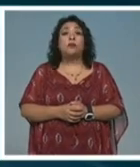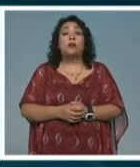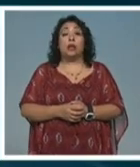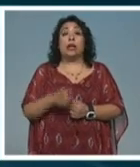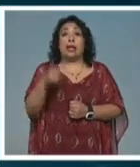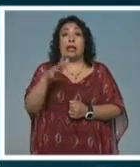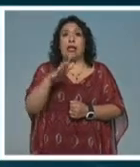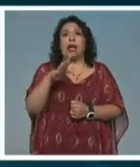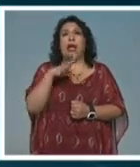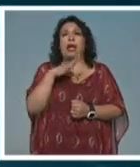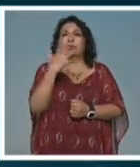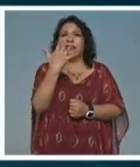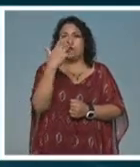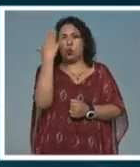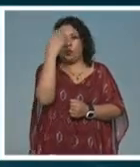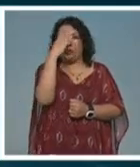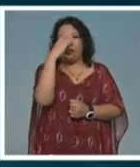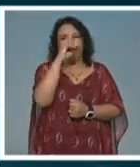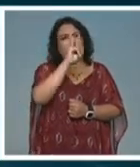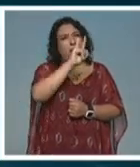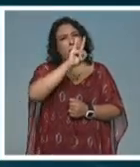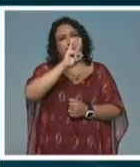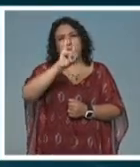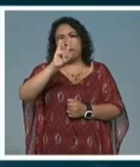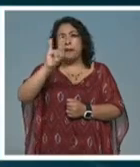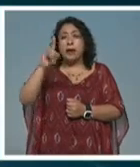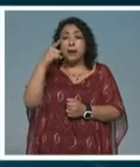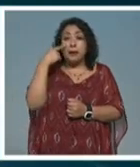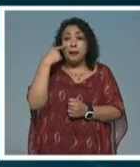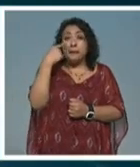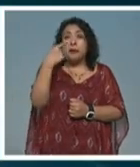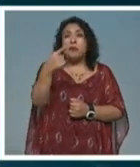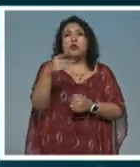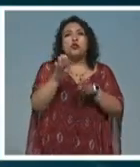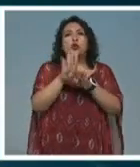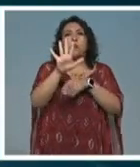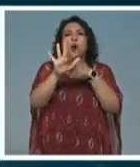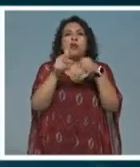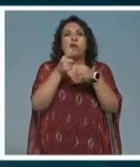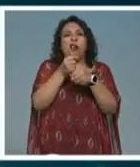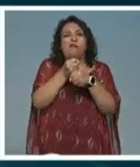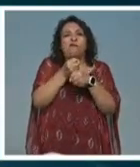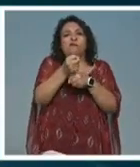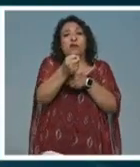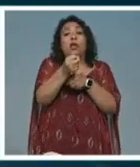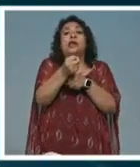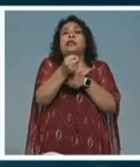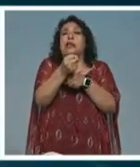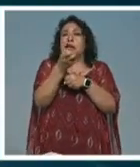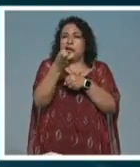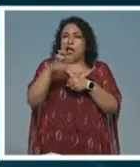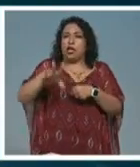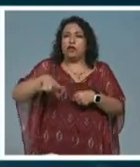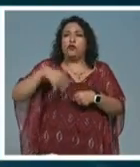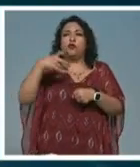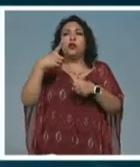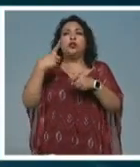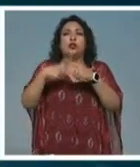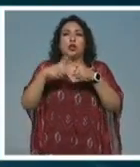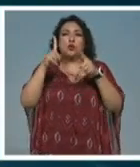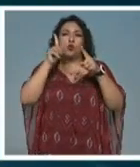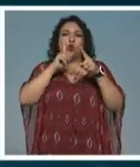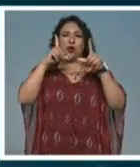Es un conjunto de 50 fotografías que retratan el maltrato animal. Este es un esfuerzo de la autora,